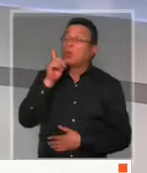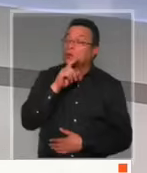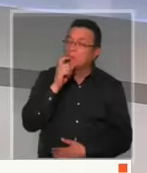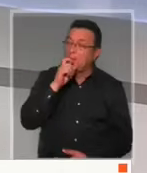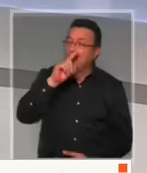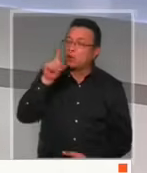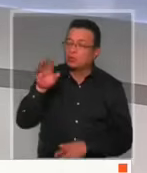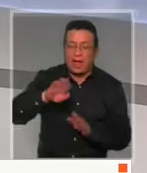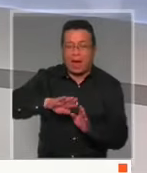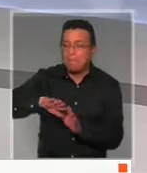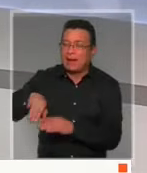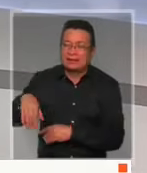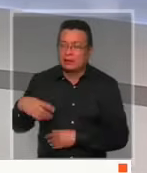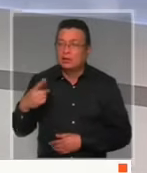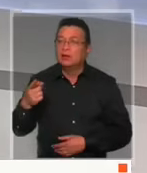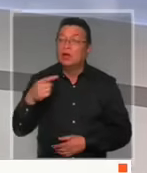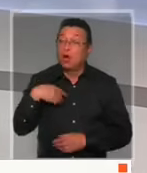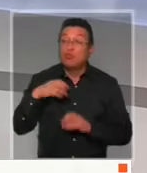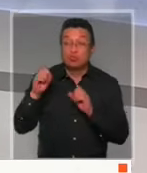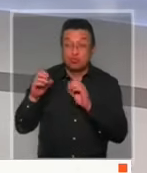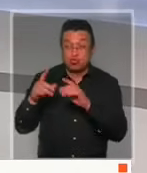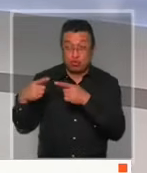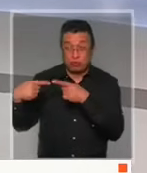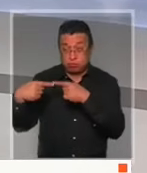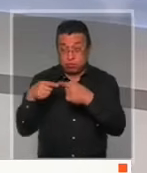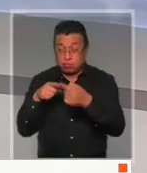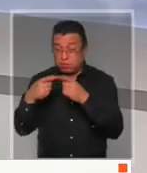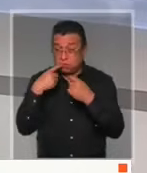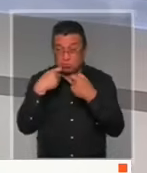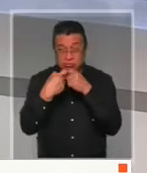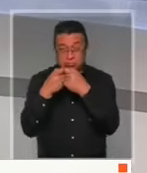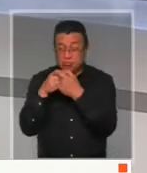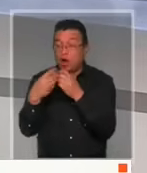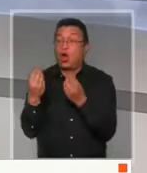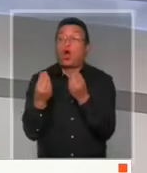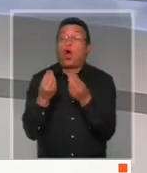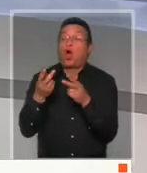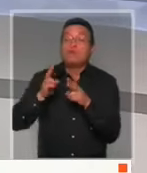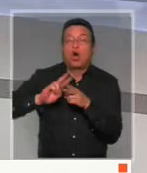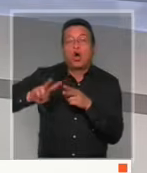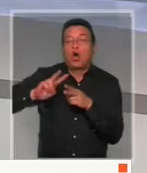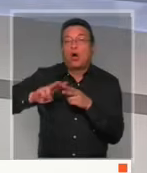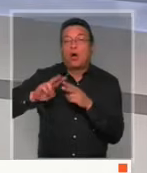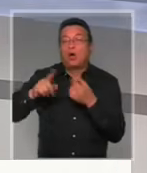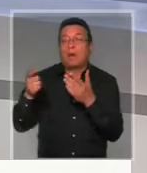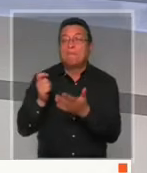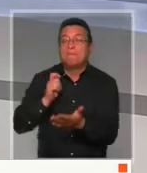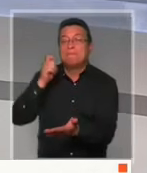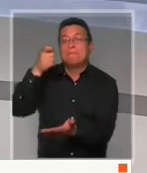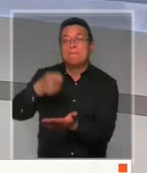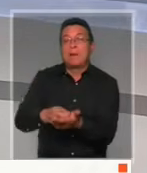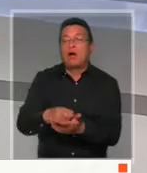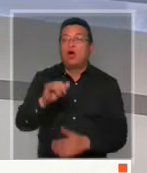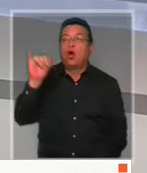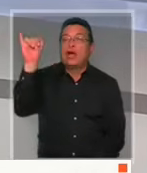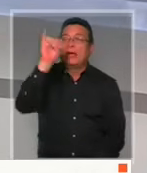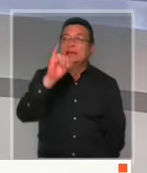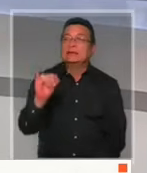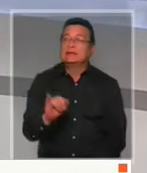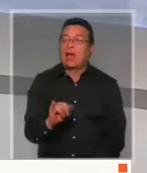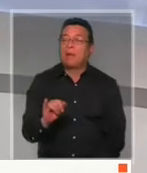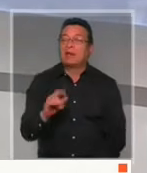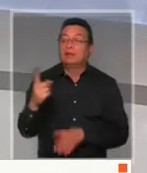pero por la contingencia, hay mucha discusión respecto de cómo se va a resolver, si es que se puede, el pago de las ISAPRES a